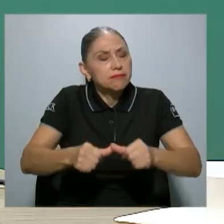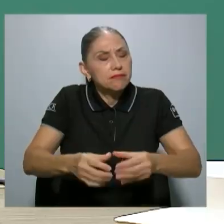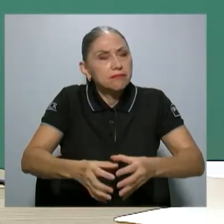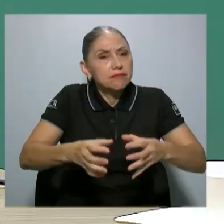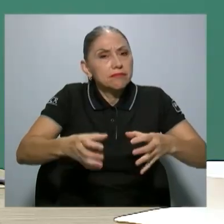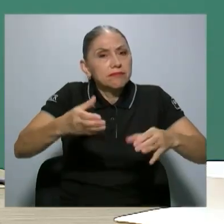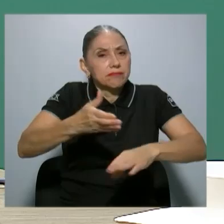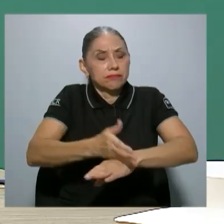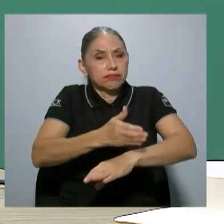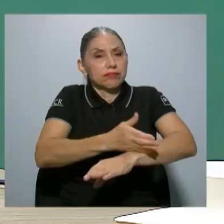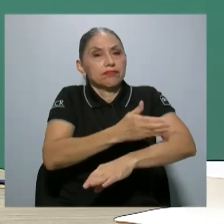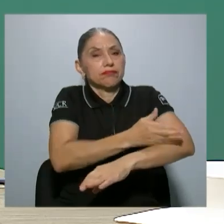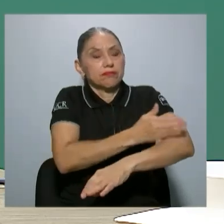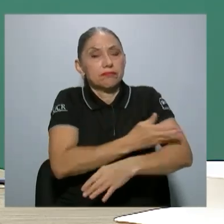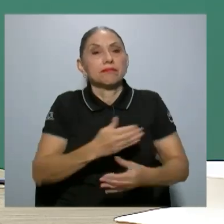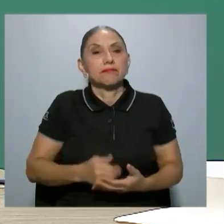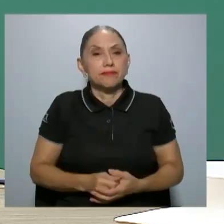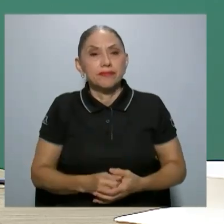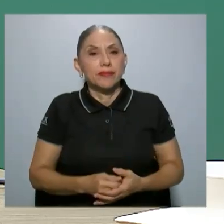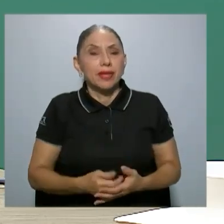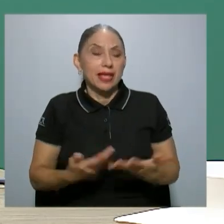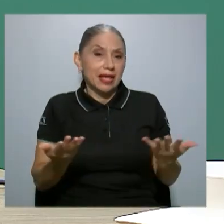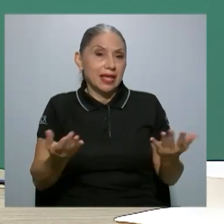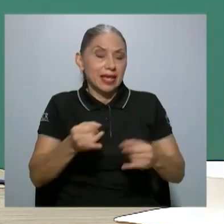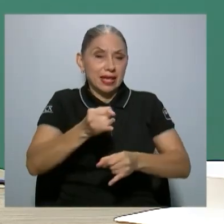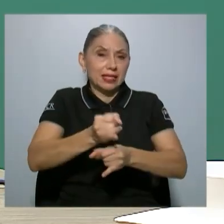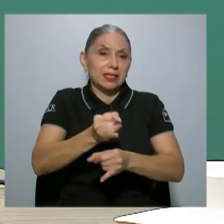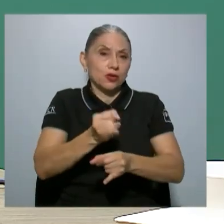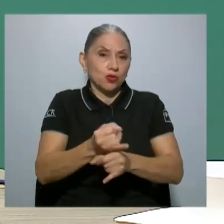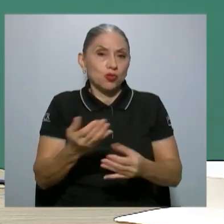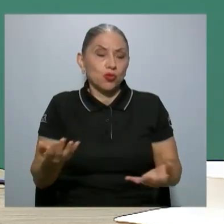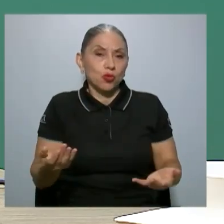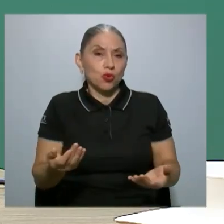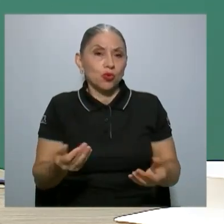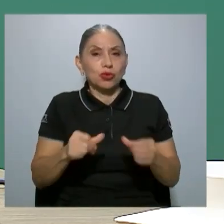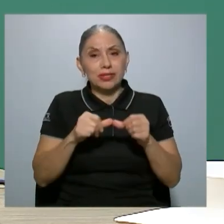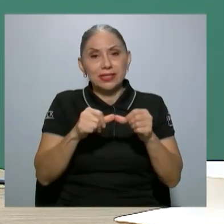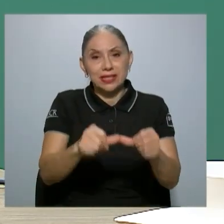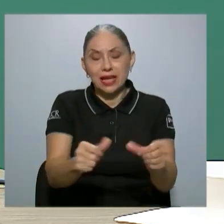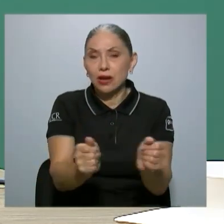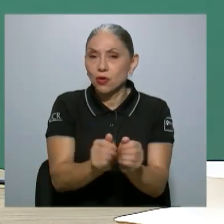que el instituto siga con la